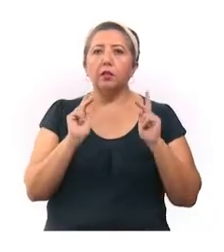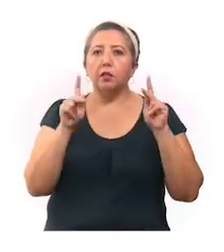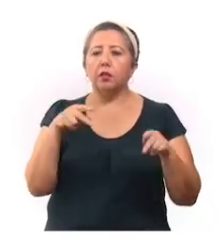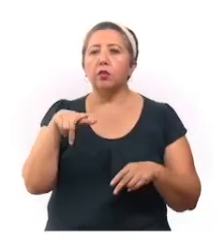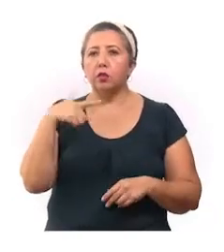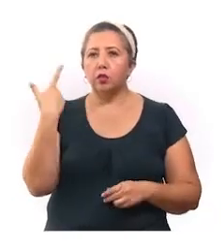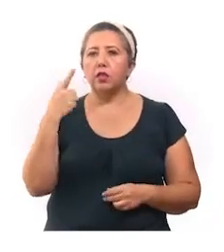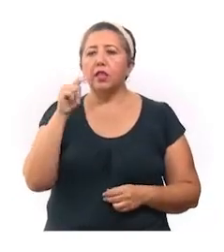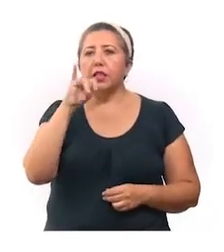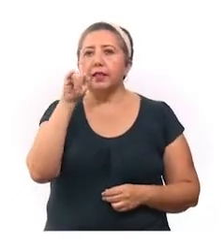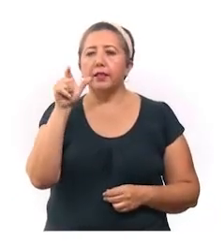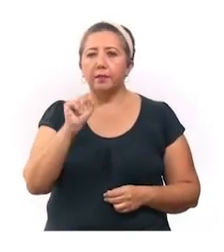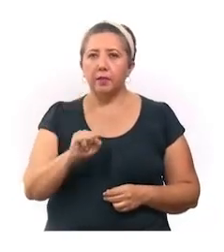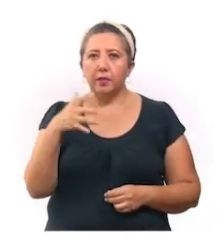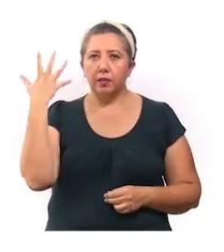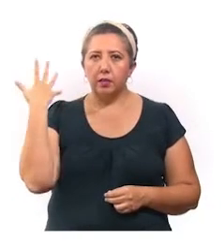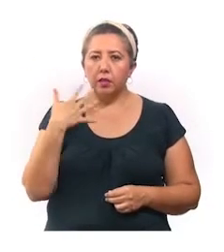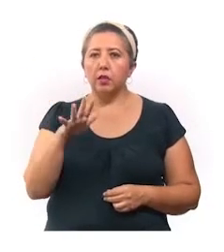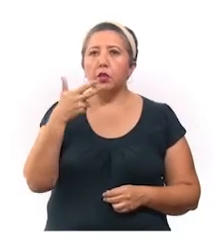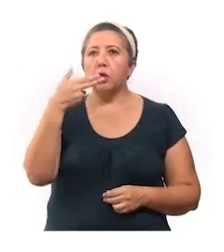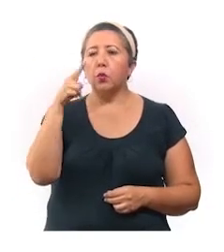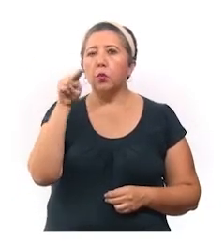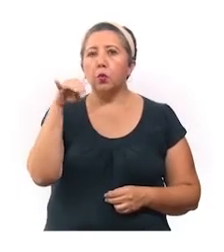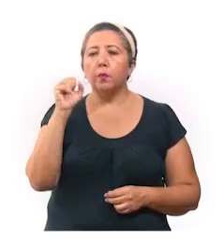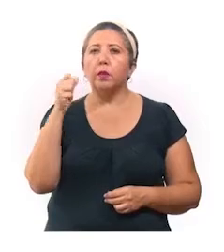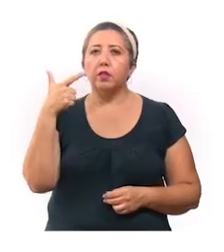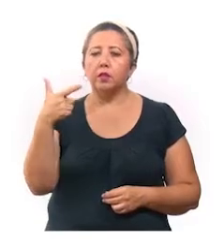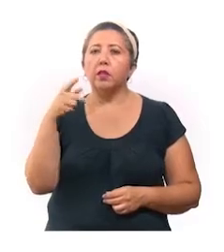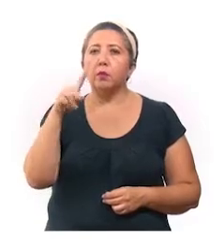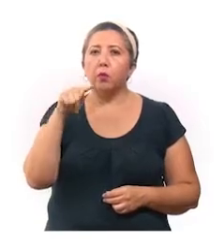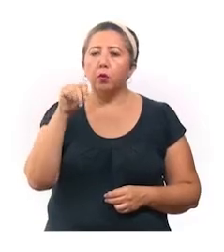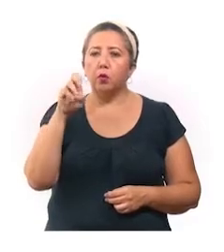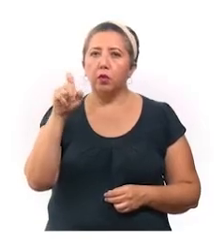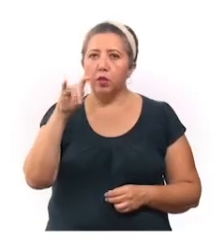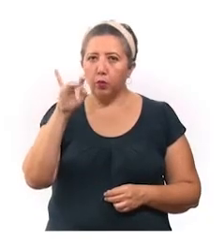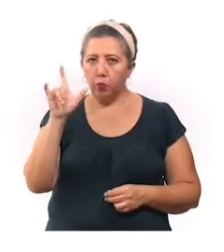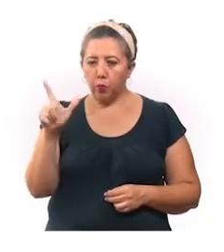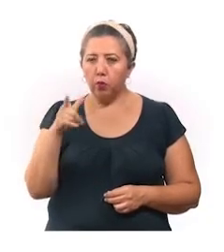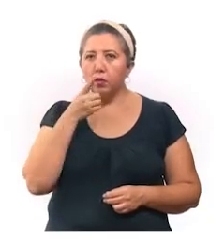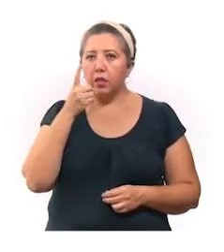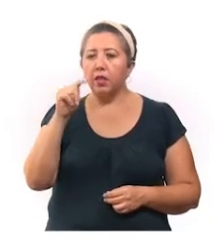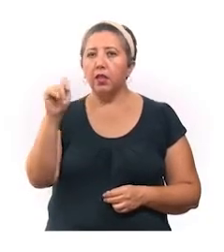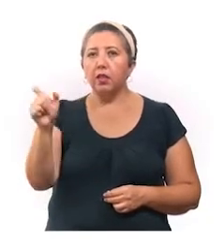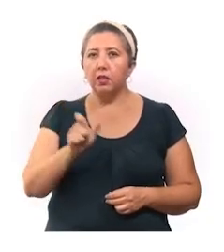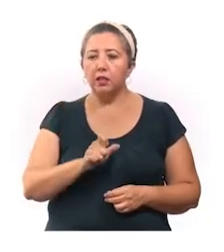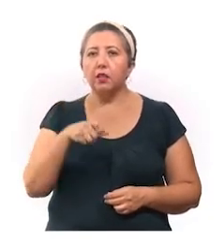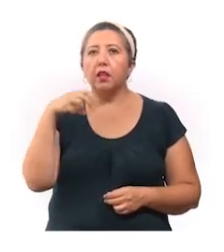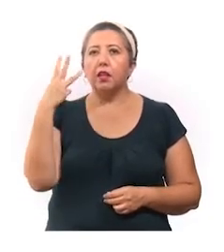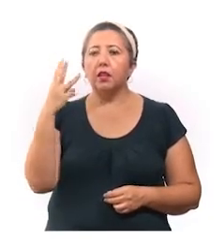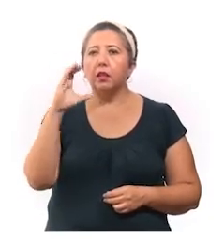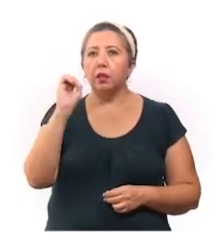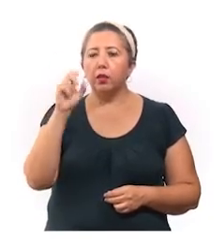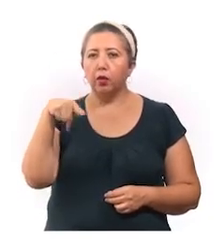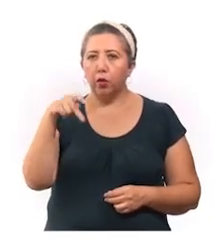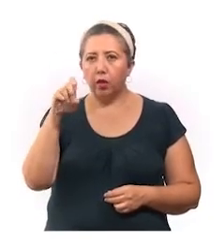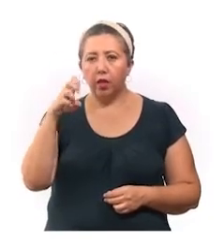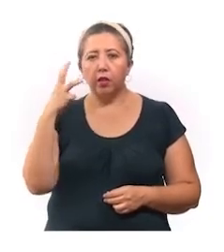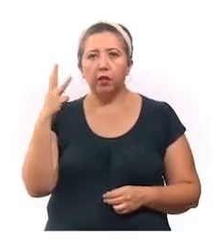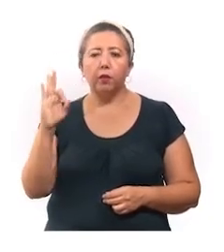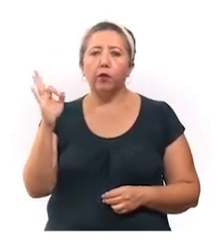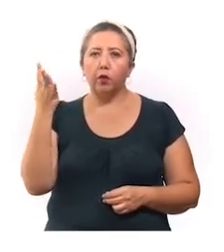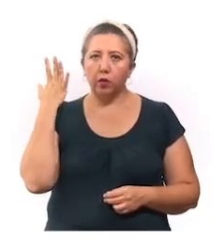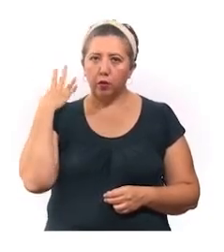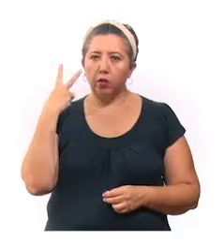Progreso, 12 en Tizimín, 10 en Junucmá, 7 en Motul y Ticul, 5 en Izamal y Tecash, 3 en Concal y 3